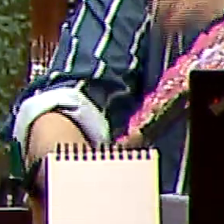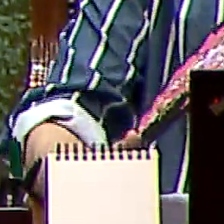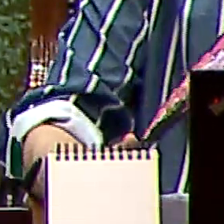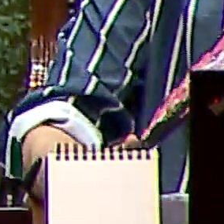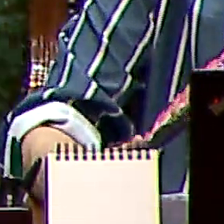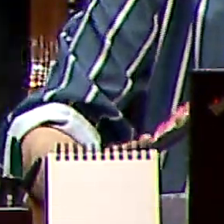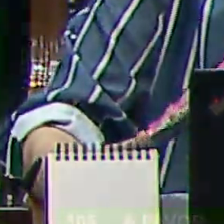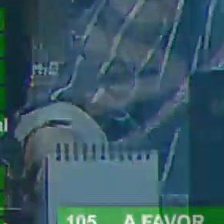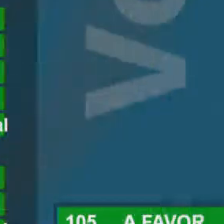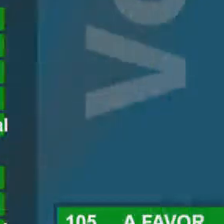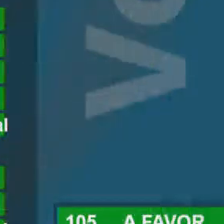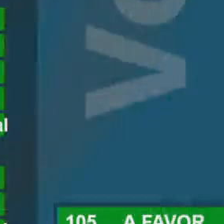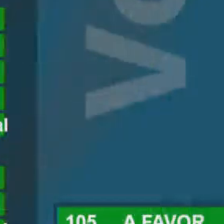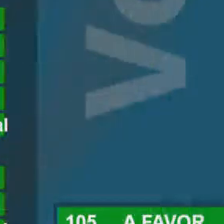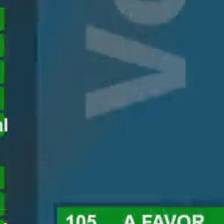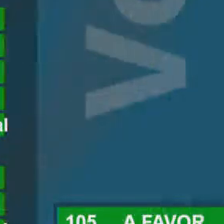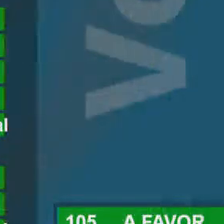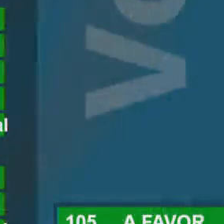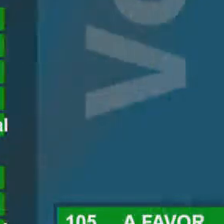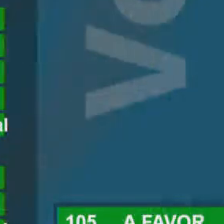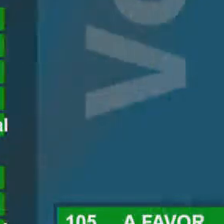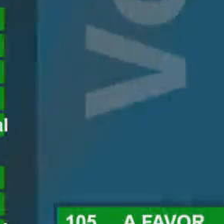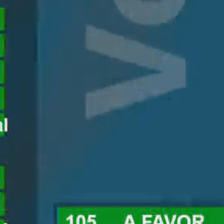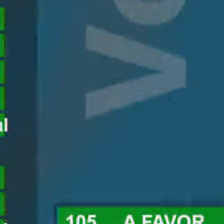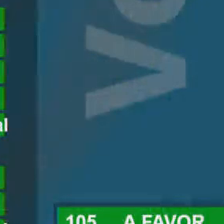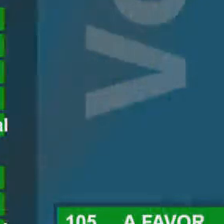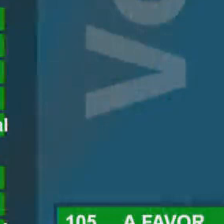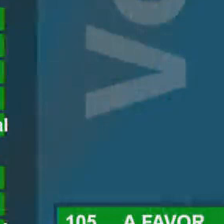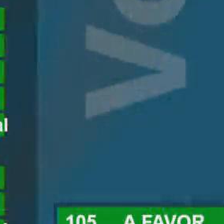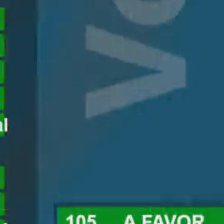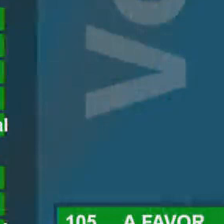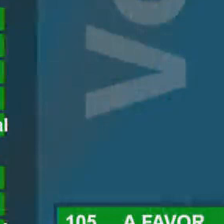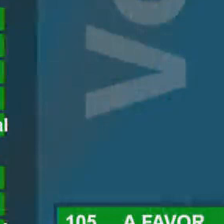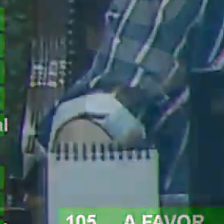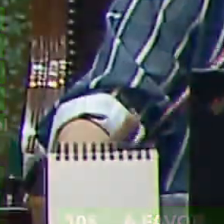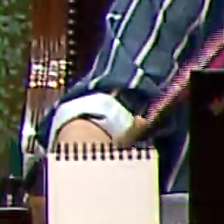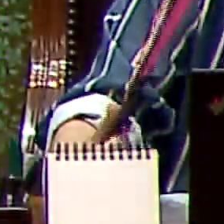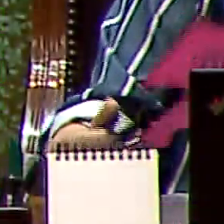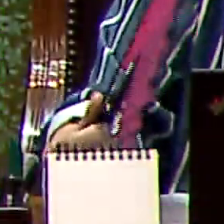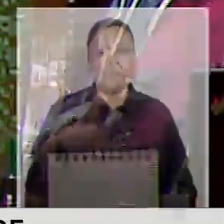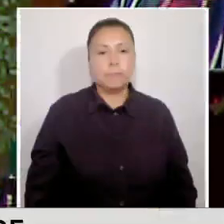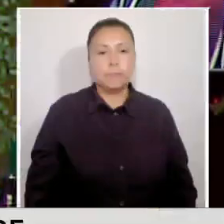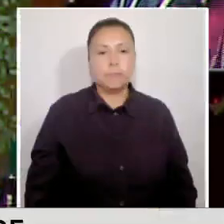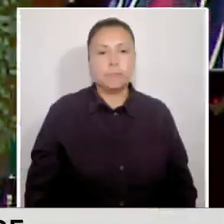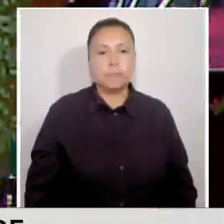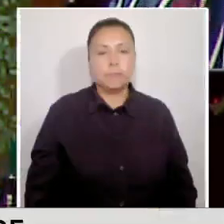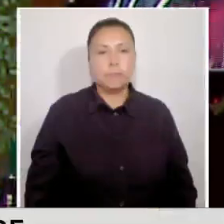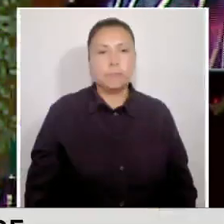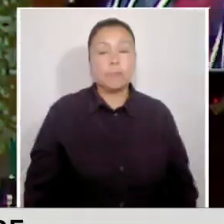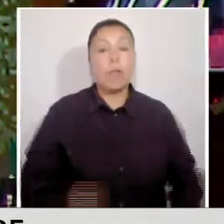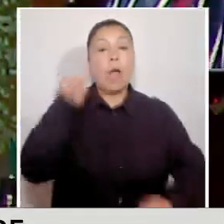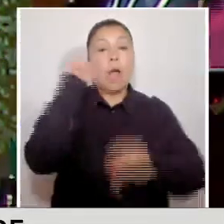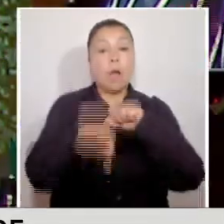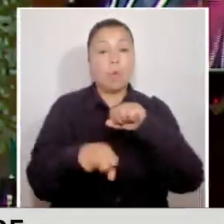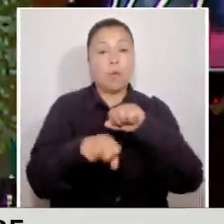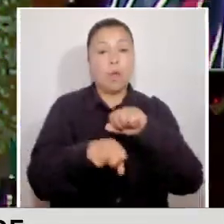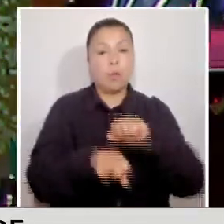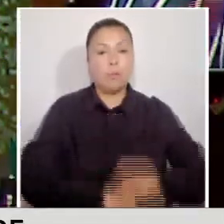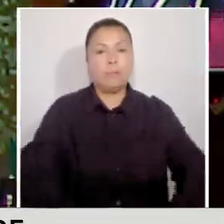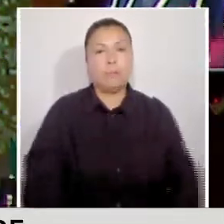votación por la afirmativa 105 votos 31 en contra aprobado